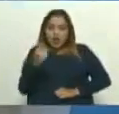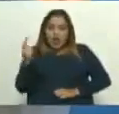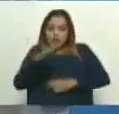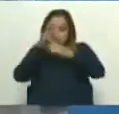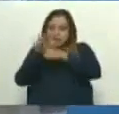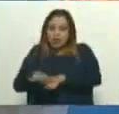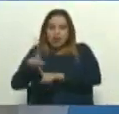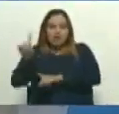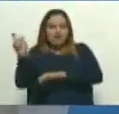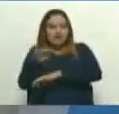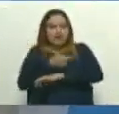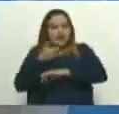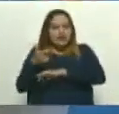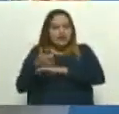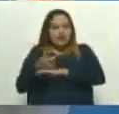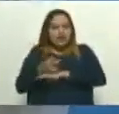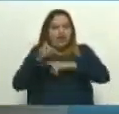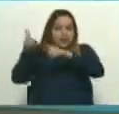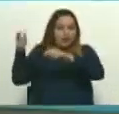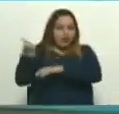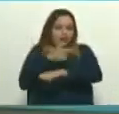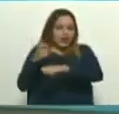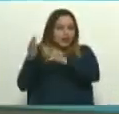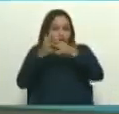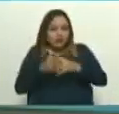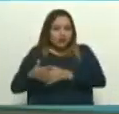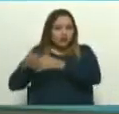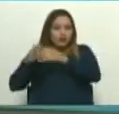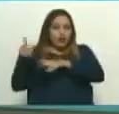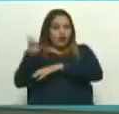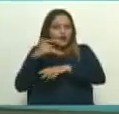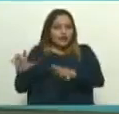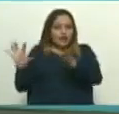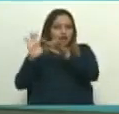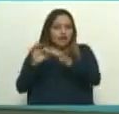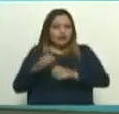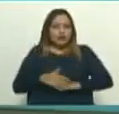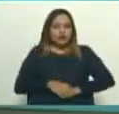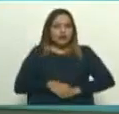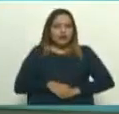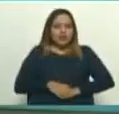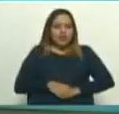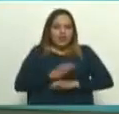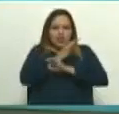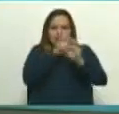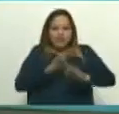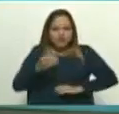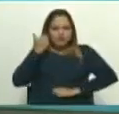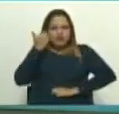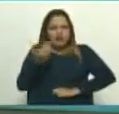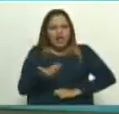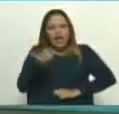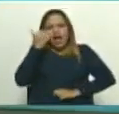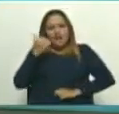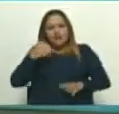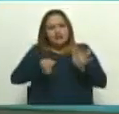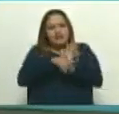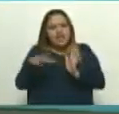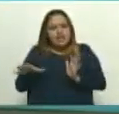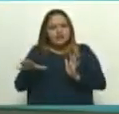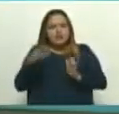de un gobierno, el gobierno de los Estados Unidos y gobiernos aliados, de forma grosera, violentando el derecho